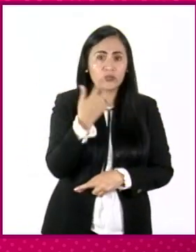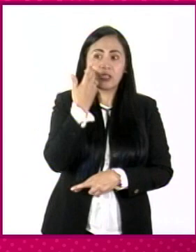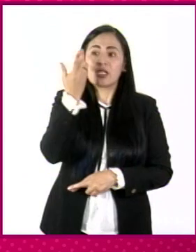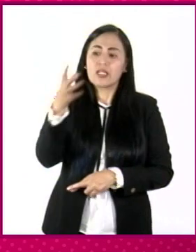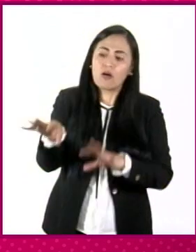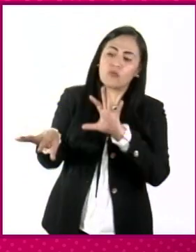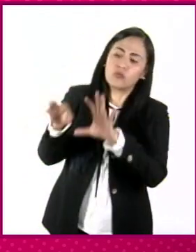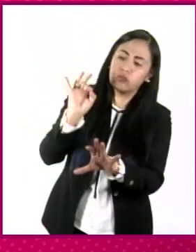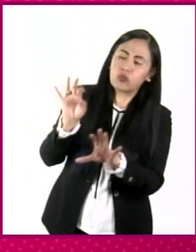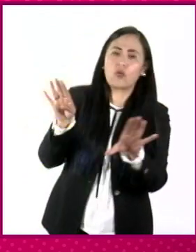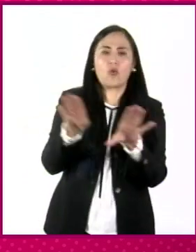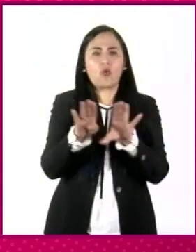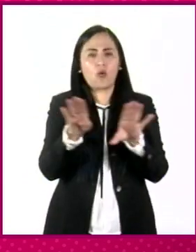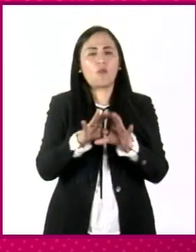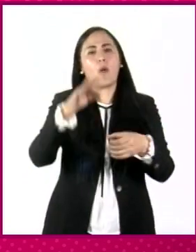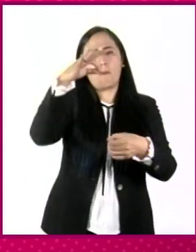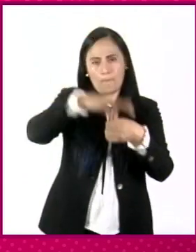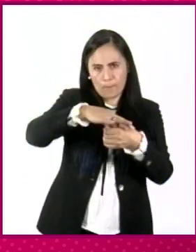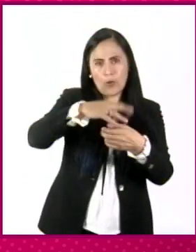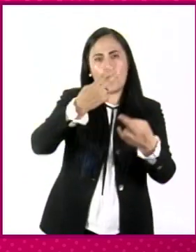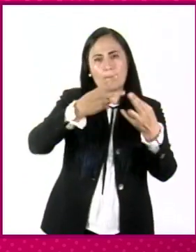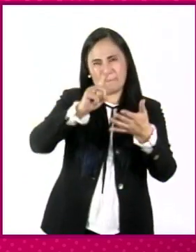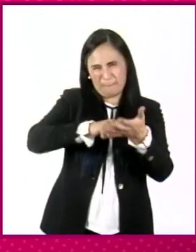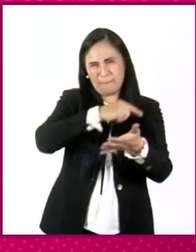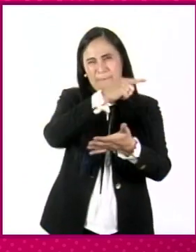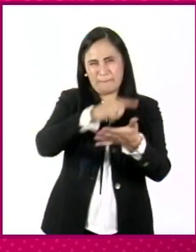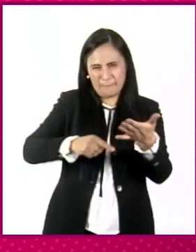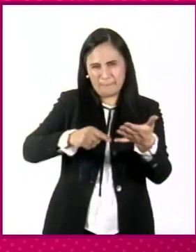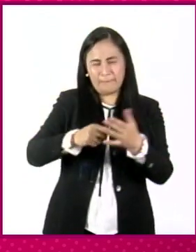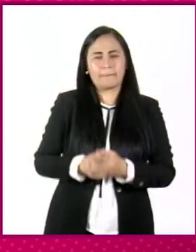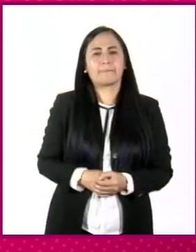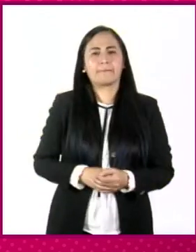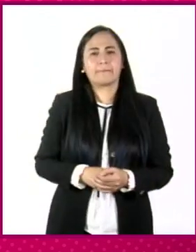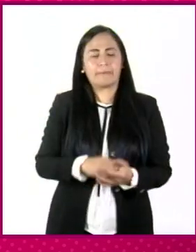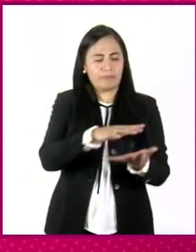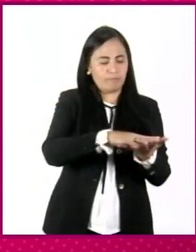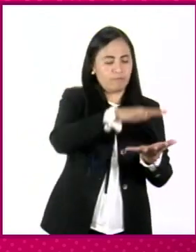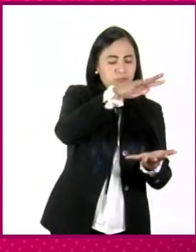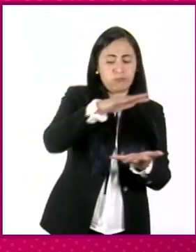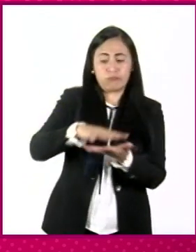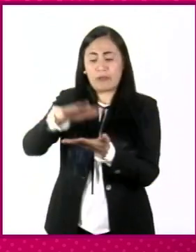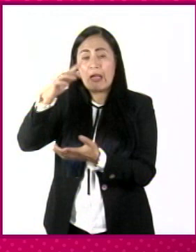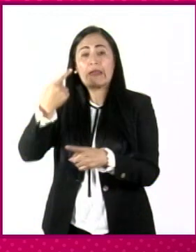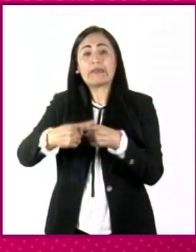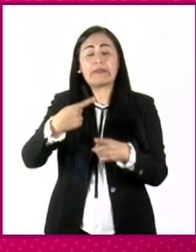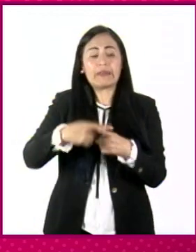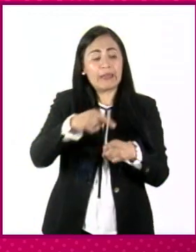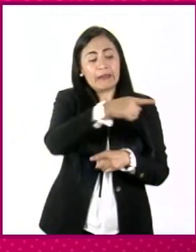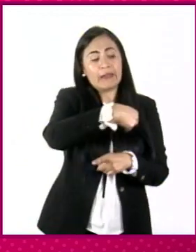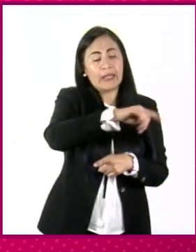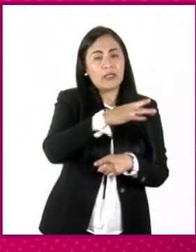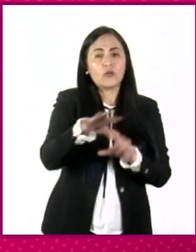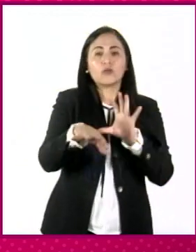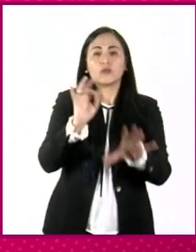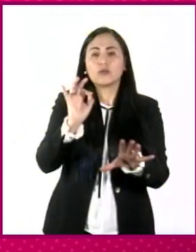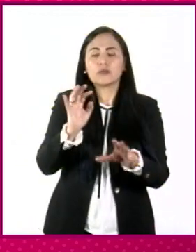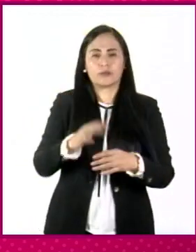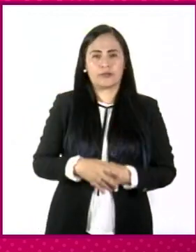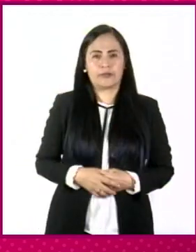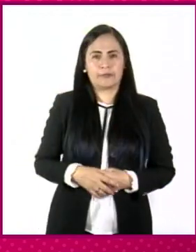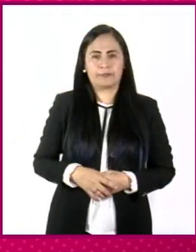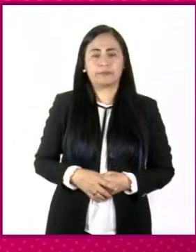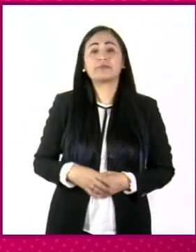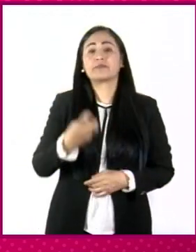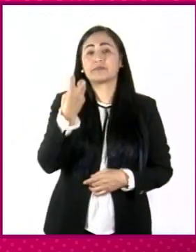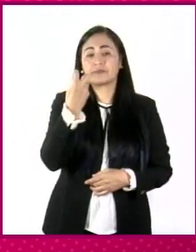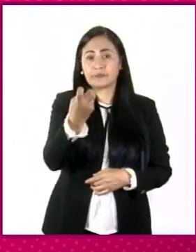de las urnas y de los votos, de lo cual fue de alguna forma de manera efectiva y real, ocurrió